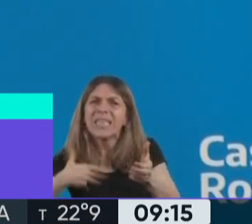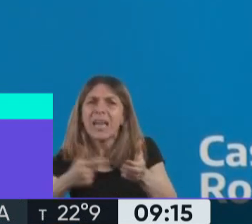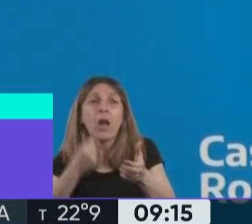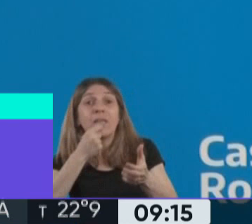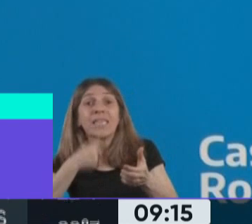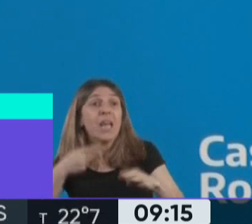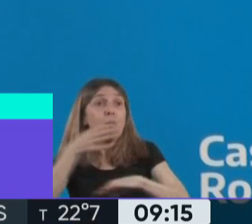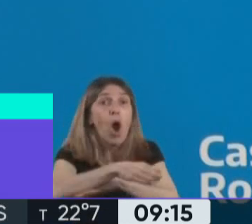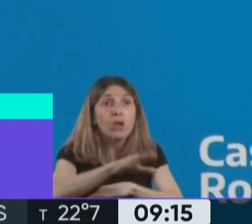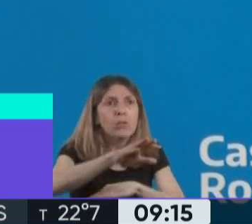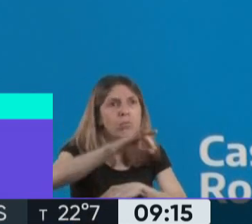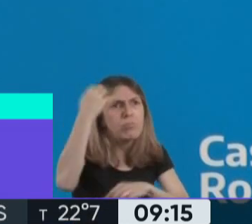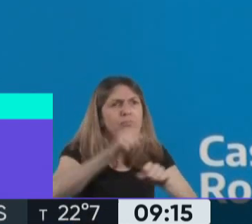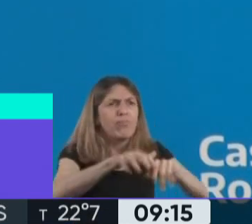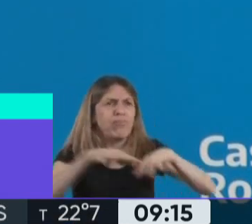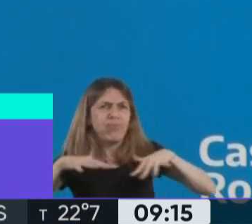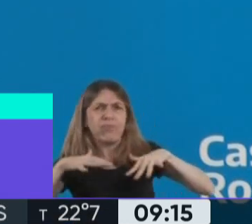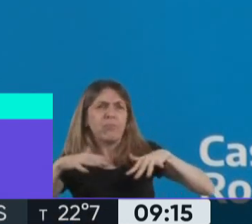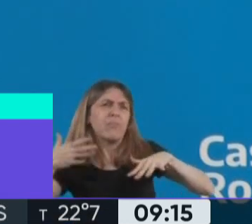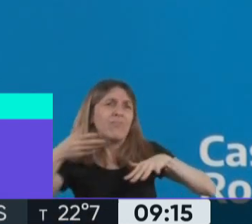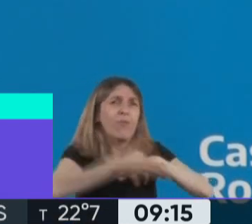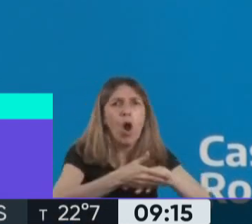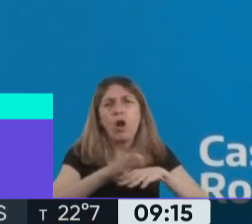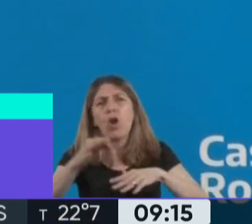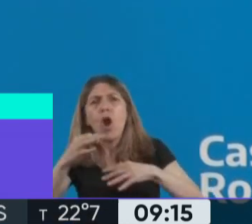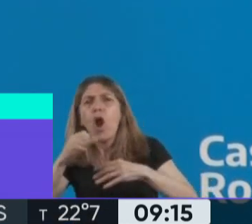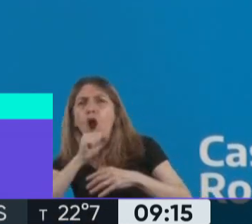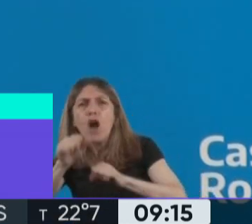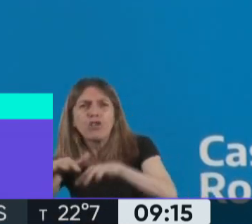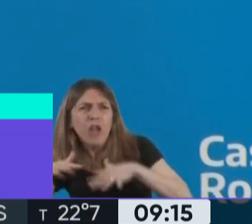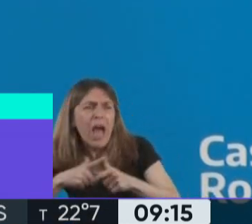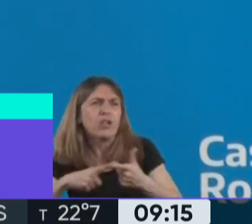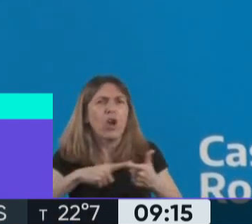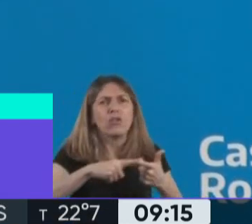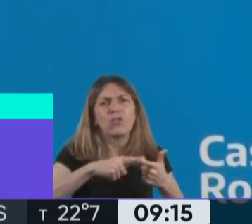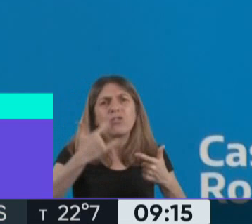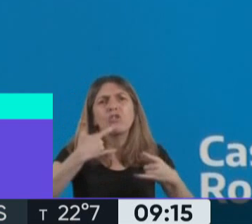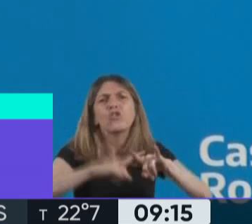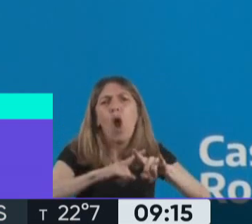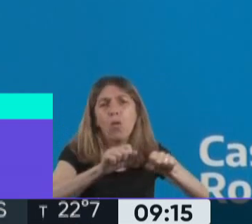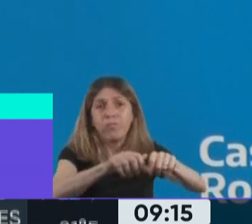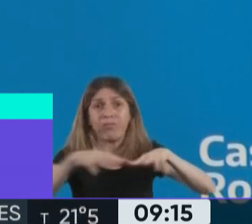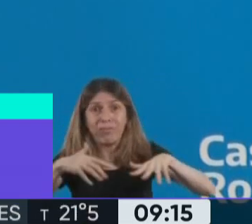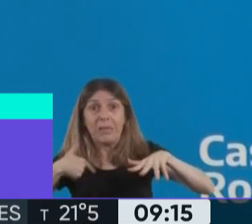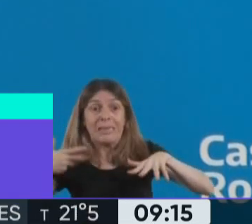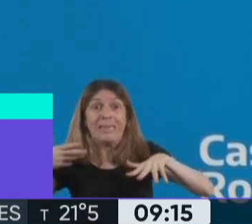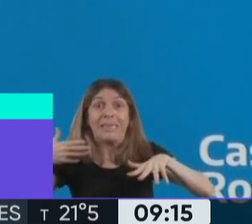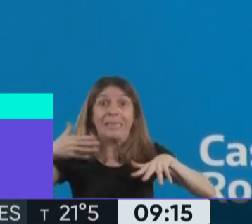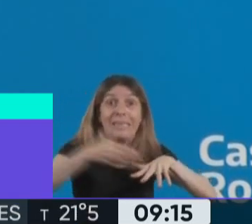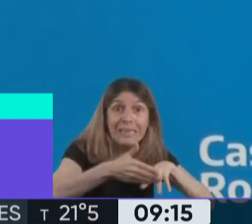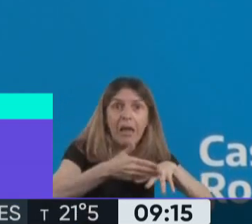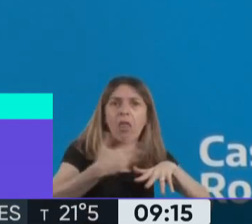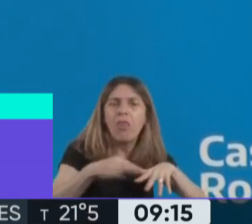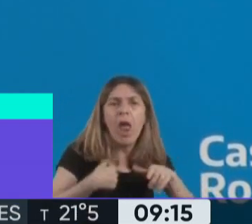espectáculos masivos de más de 1.000 personas o eventos masivos o conciertos o determinados tipos de eventos van a tener que tener el